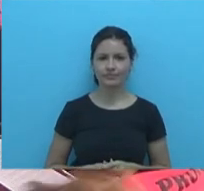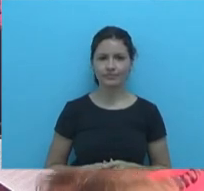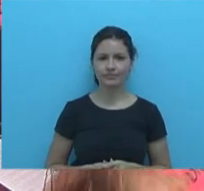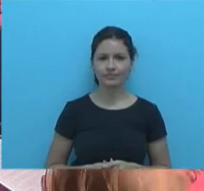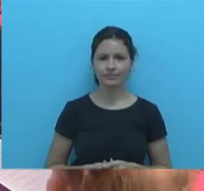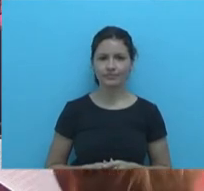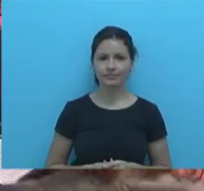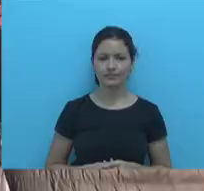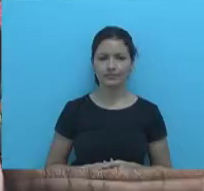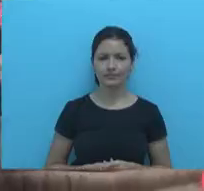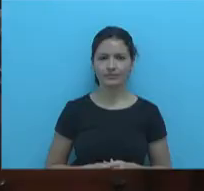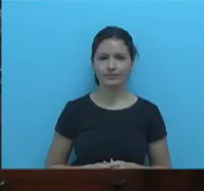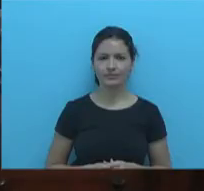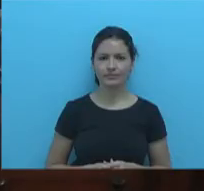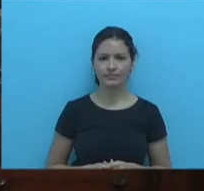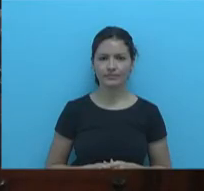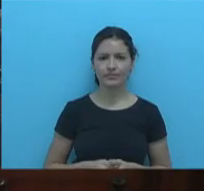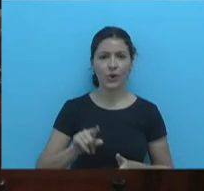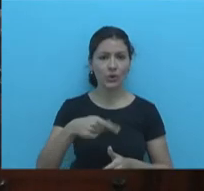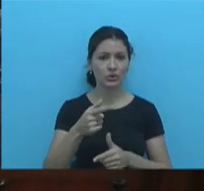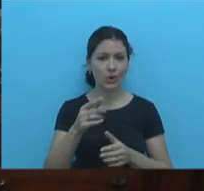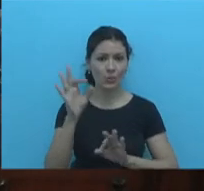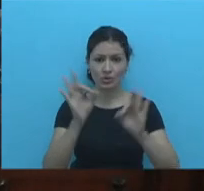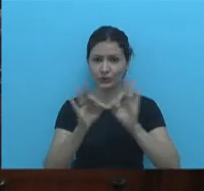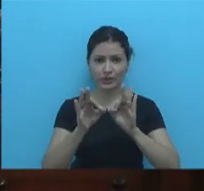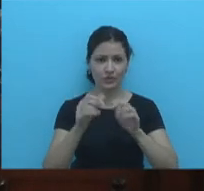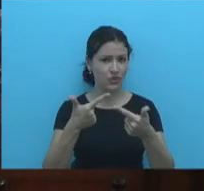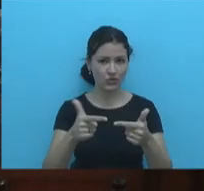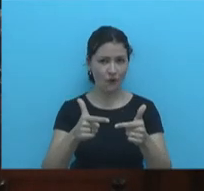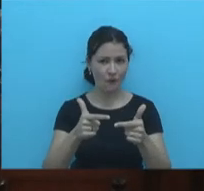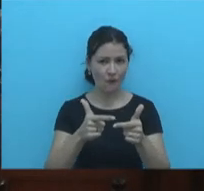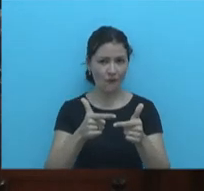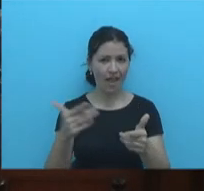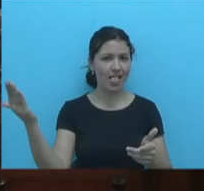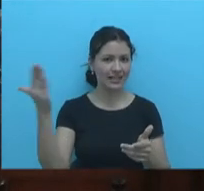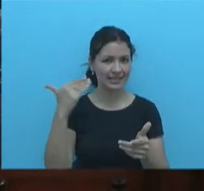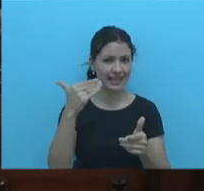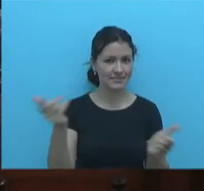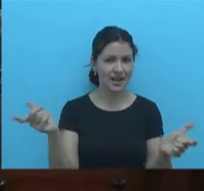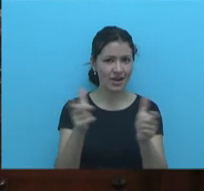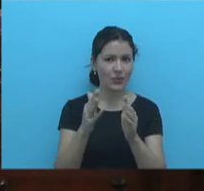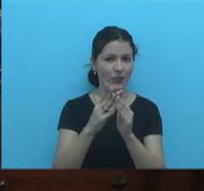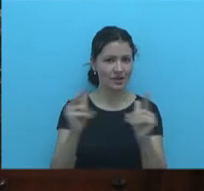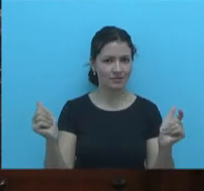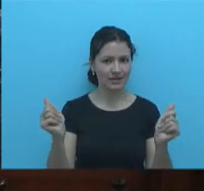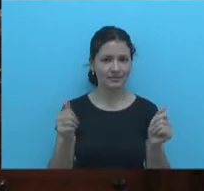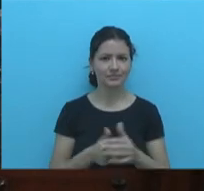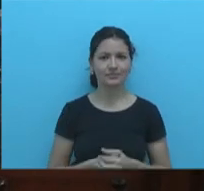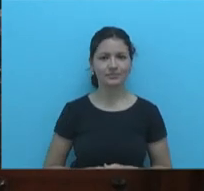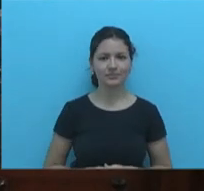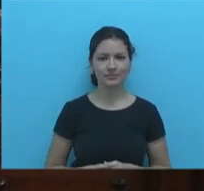Sí, sí. Bueno, no habiendo más asuntos que tratar, queda levantada la sesión.